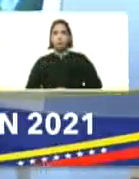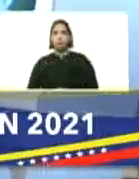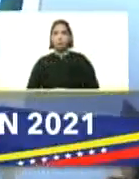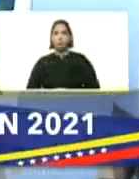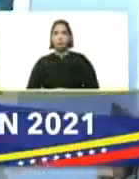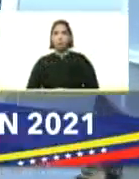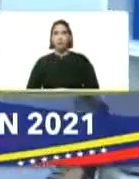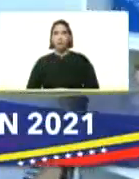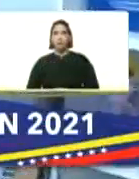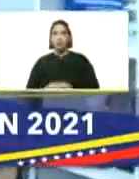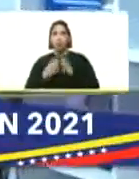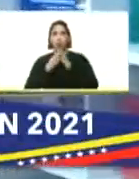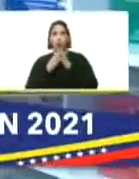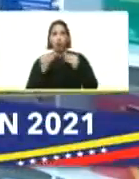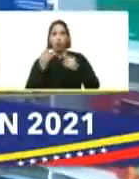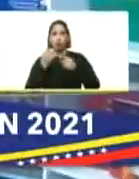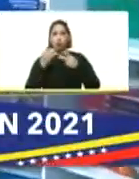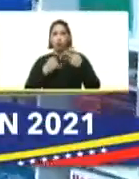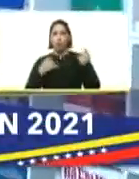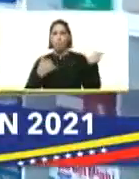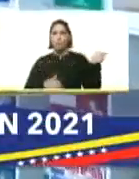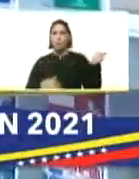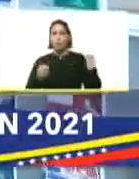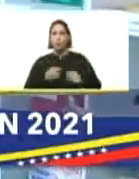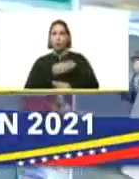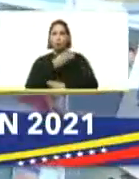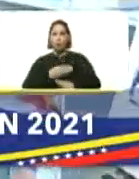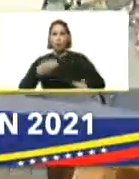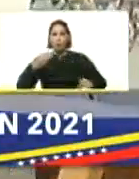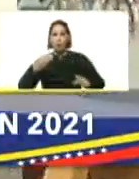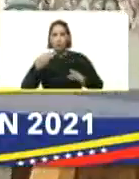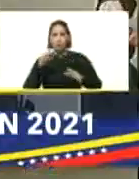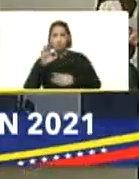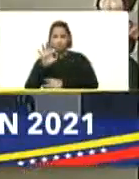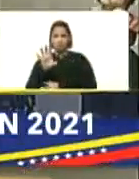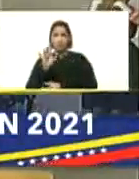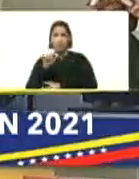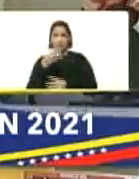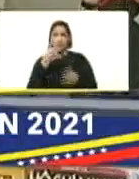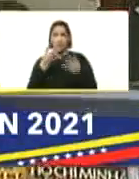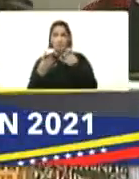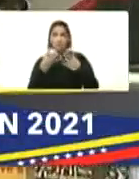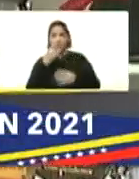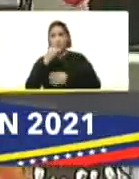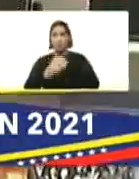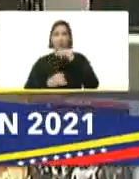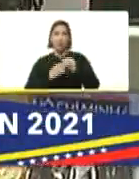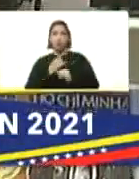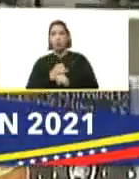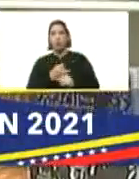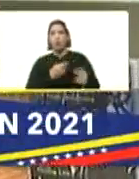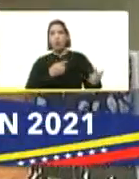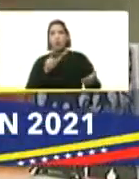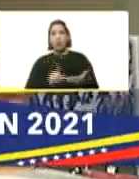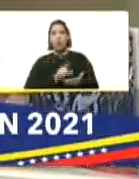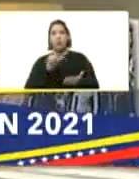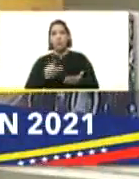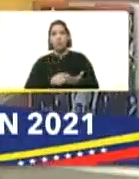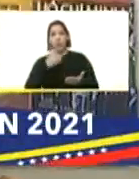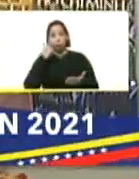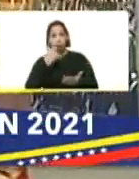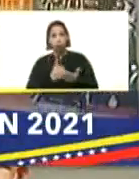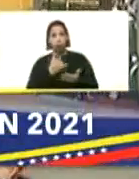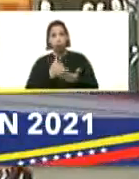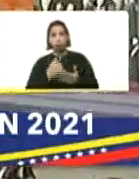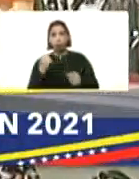Aquí están los instrumentos musicales de Vietnam, invitado especial a la Feria Internacional del Libro. Miren este trabajo,